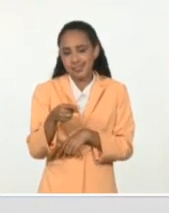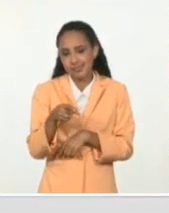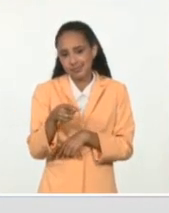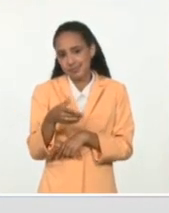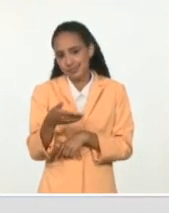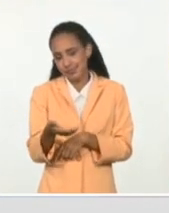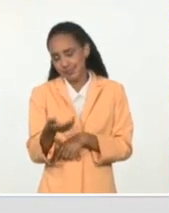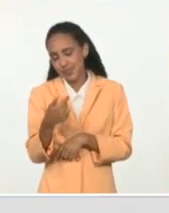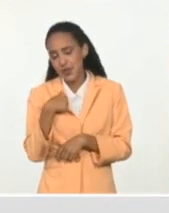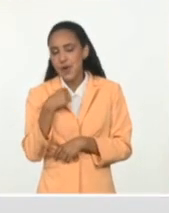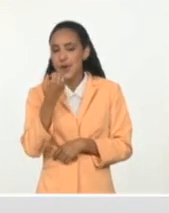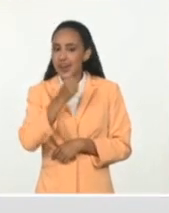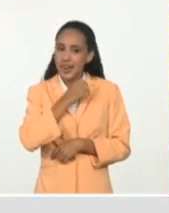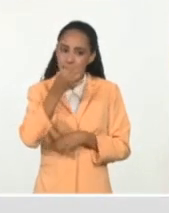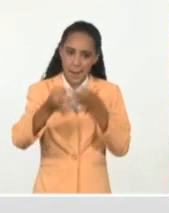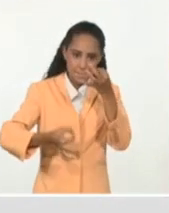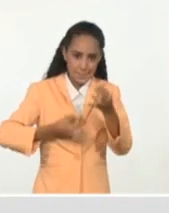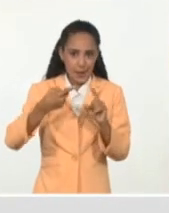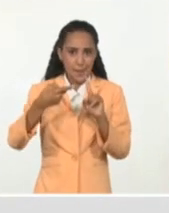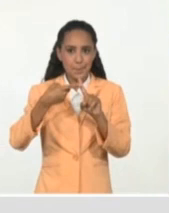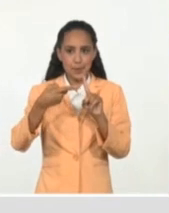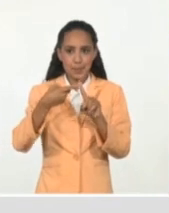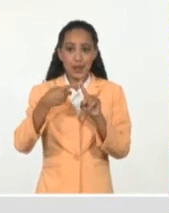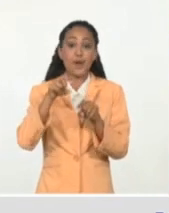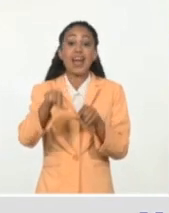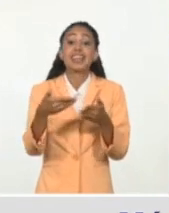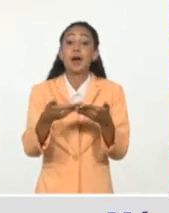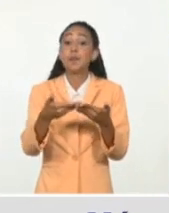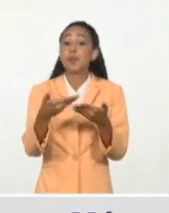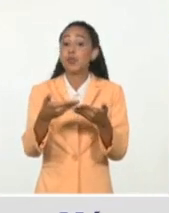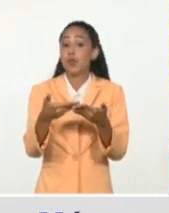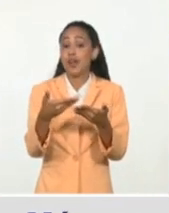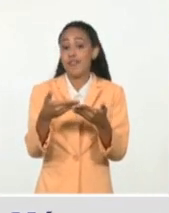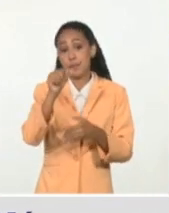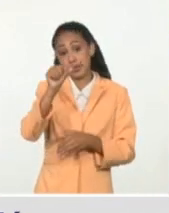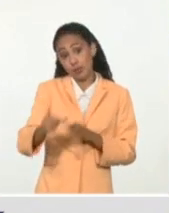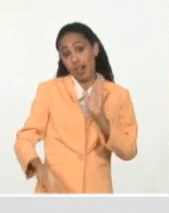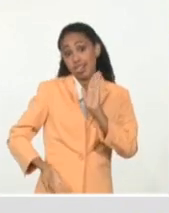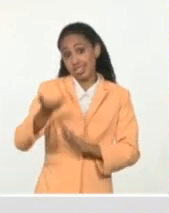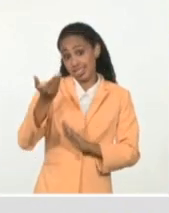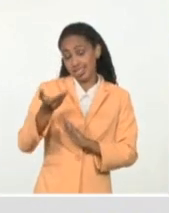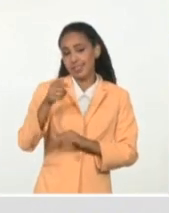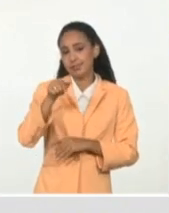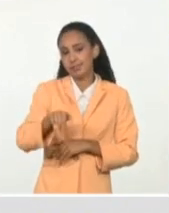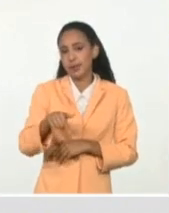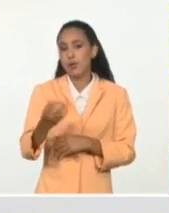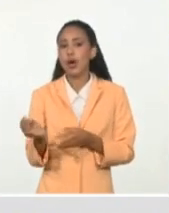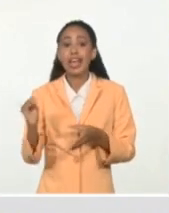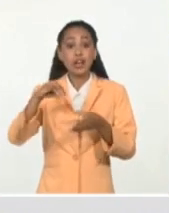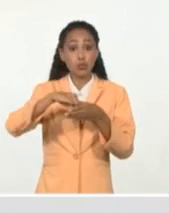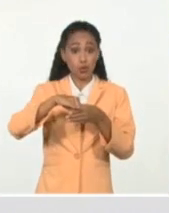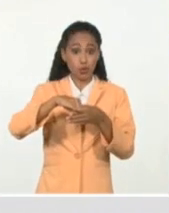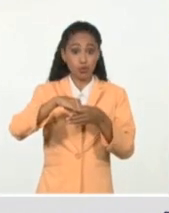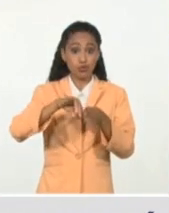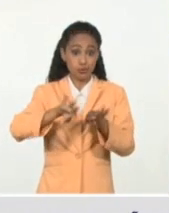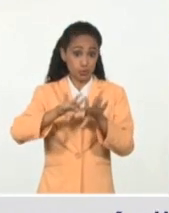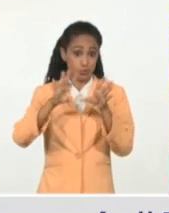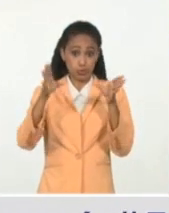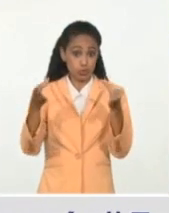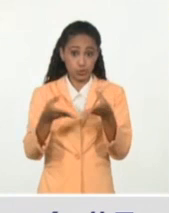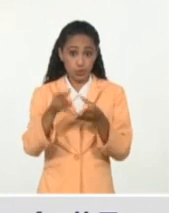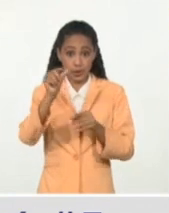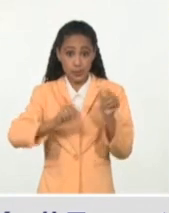Déjenme esclarecerle primero que en estos ensayos clínicos para convalecientes, los criterios de inclusión al mismo nos han permitido